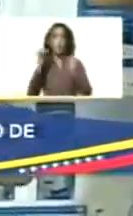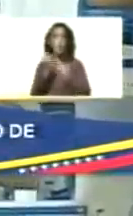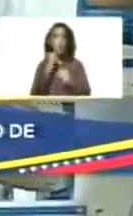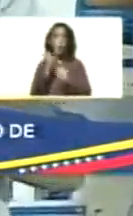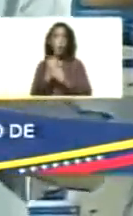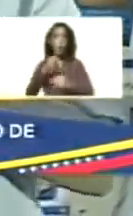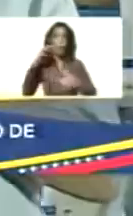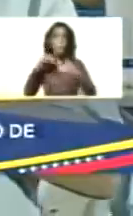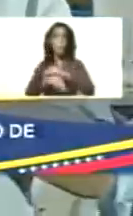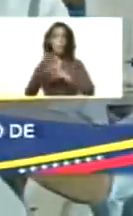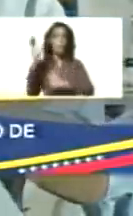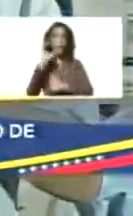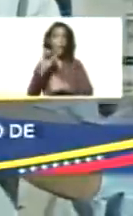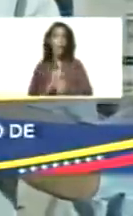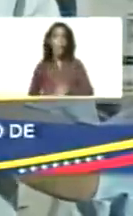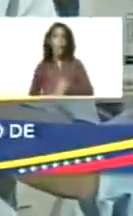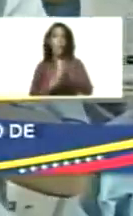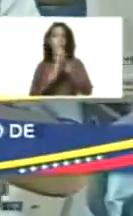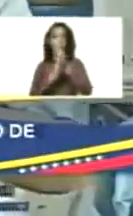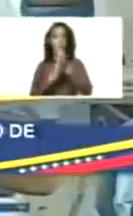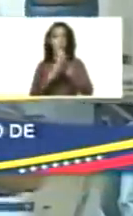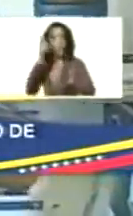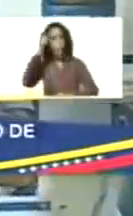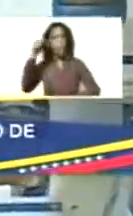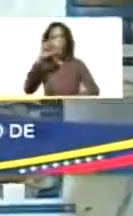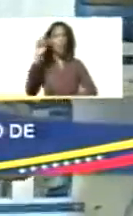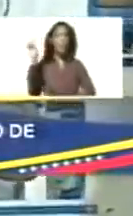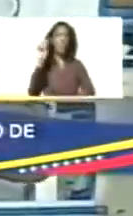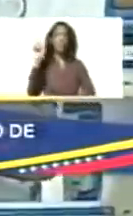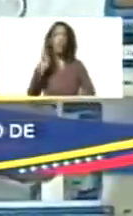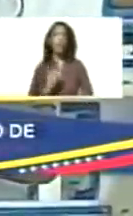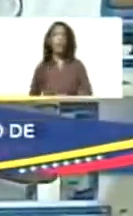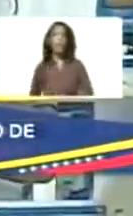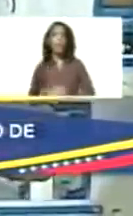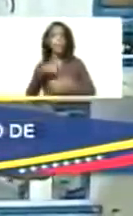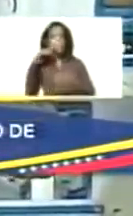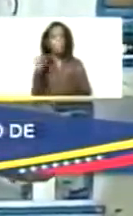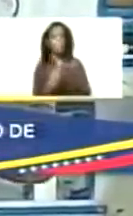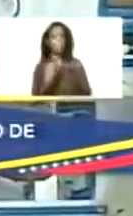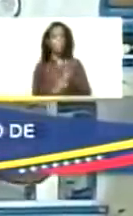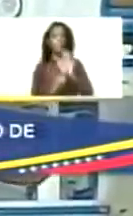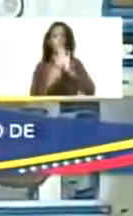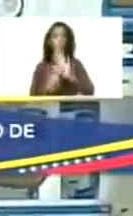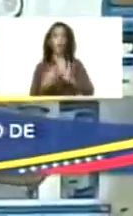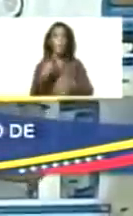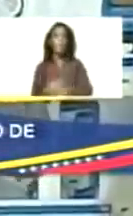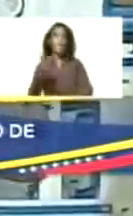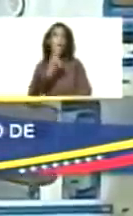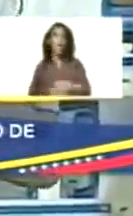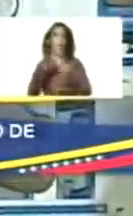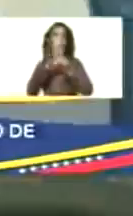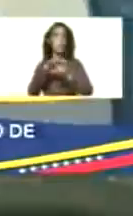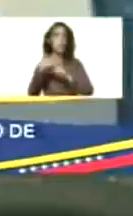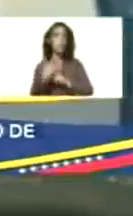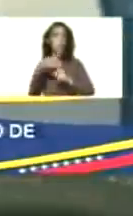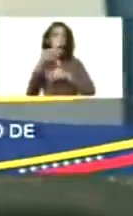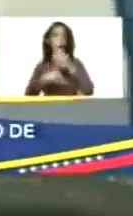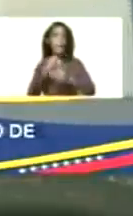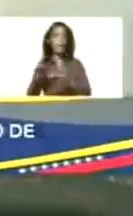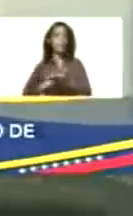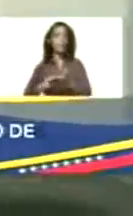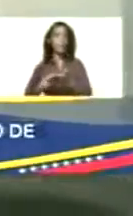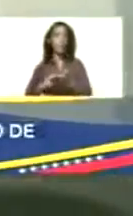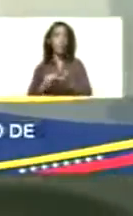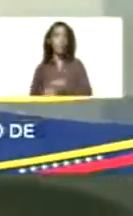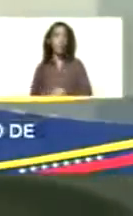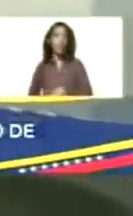Metro de Caracas, como líder del pueblo venezolano, que ha demostrado que en las peores circunstancias crea soluciones